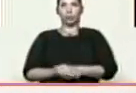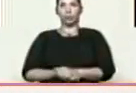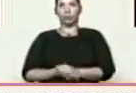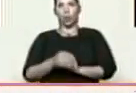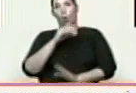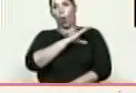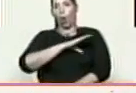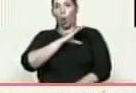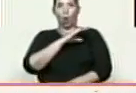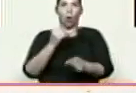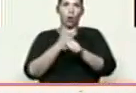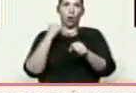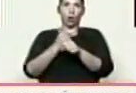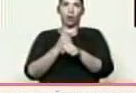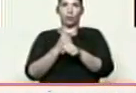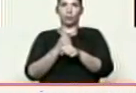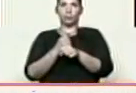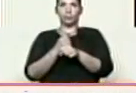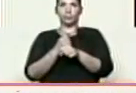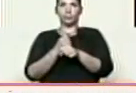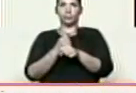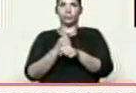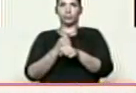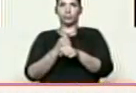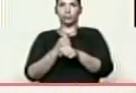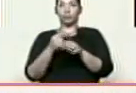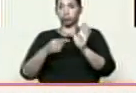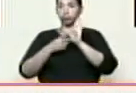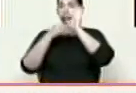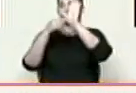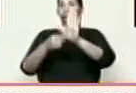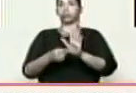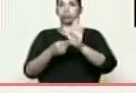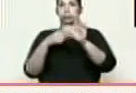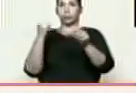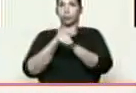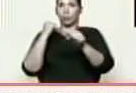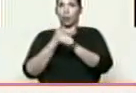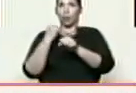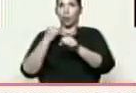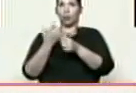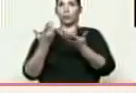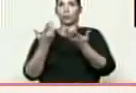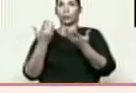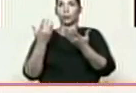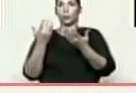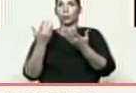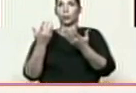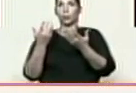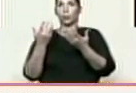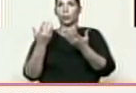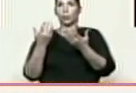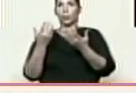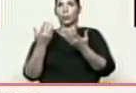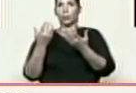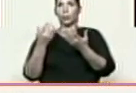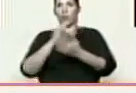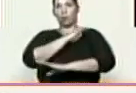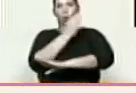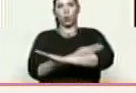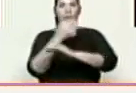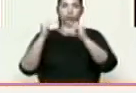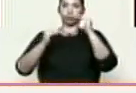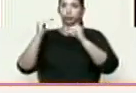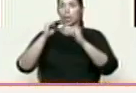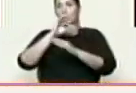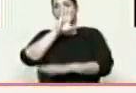trabajo, destacando la ardua labor en torno a una agenda completa de acciones, consultas y decisiones que procuran fortalecer la estabilidad